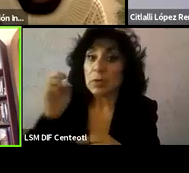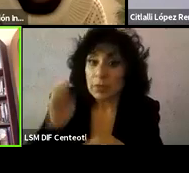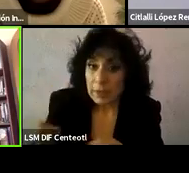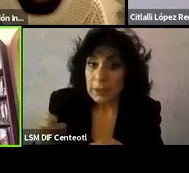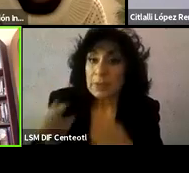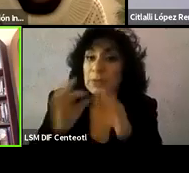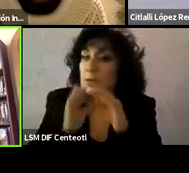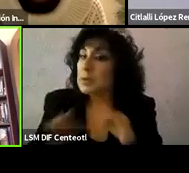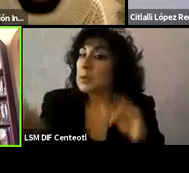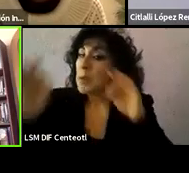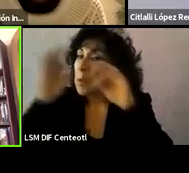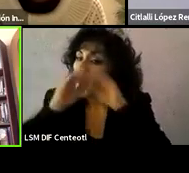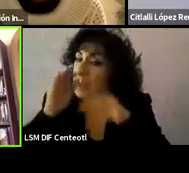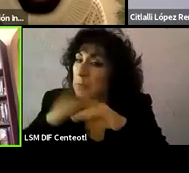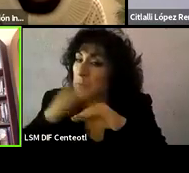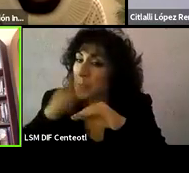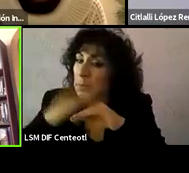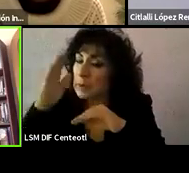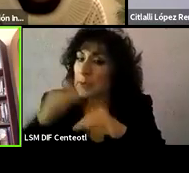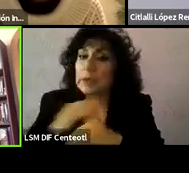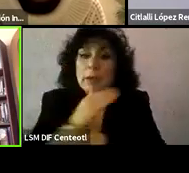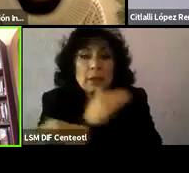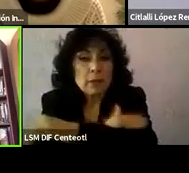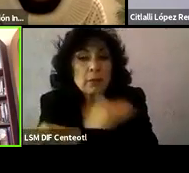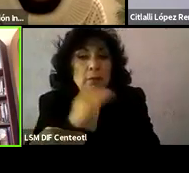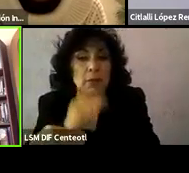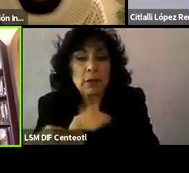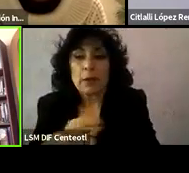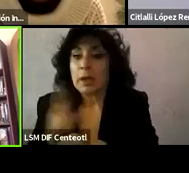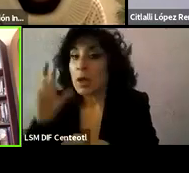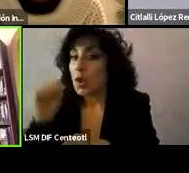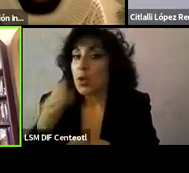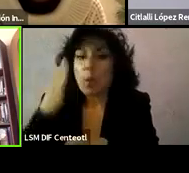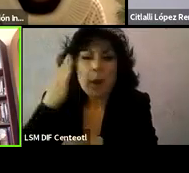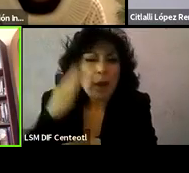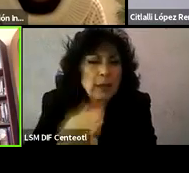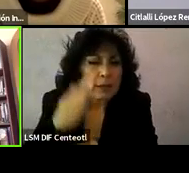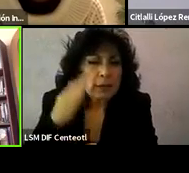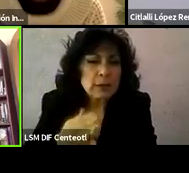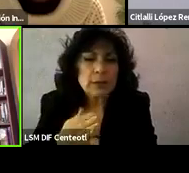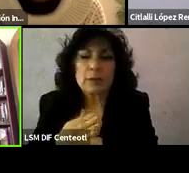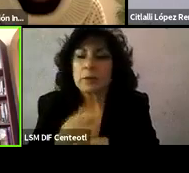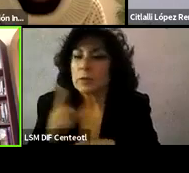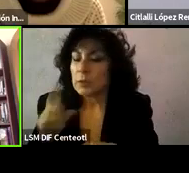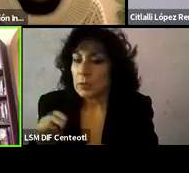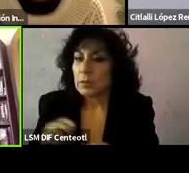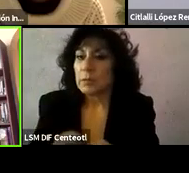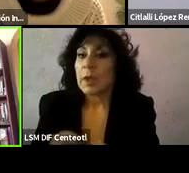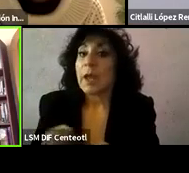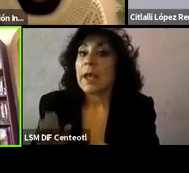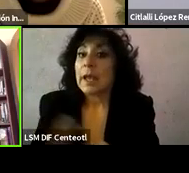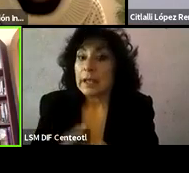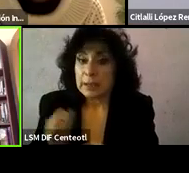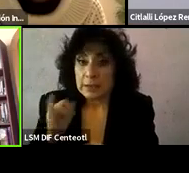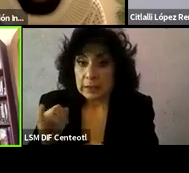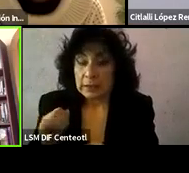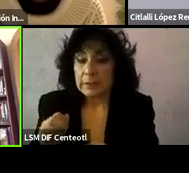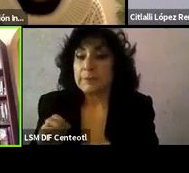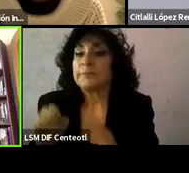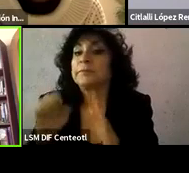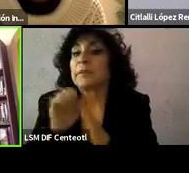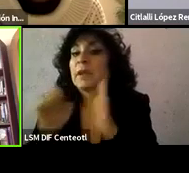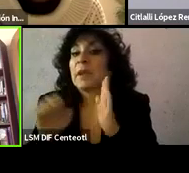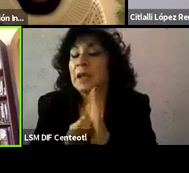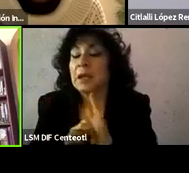yo en ese sentido, claro que yo estoy de acuerdo con esa forma de pensar la ética del perdón, o sea, pero creo que